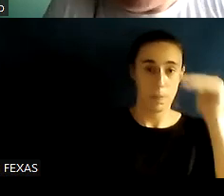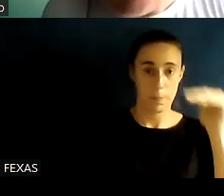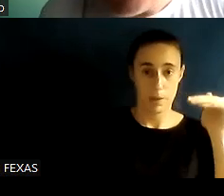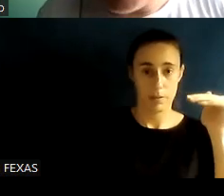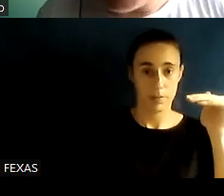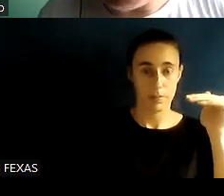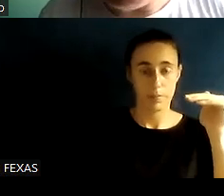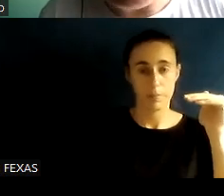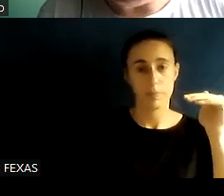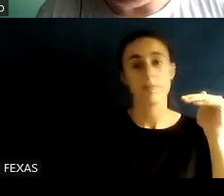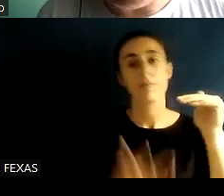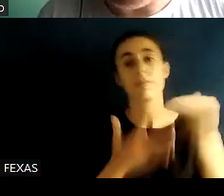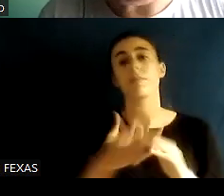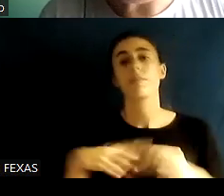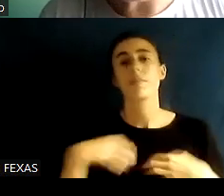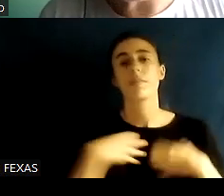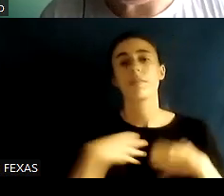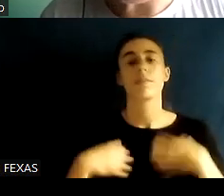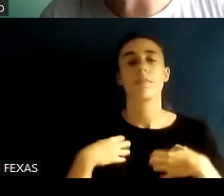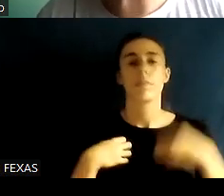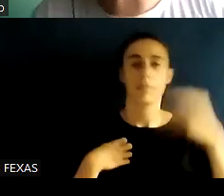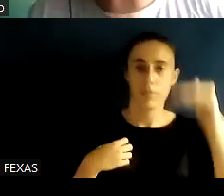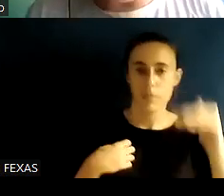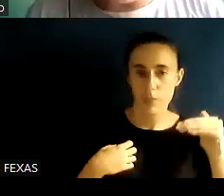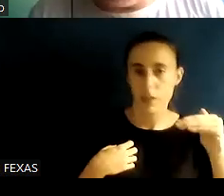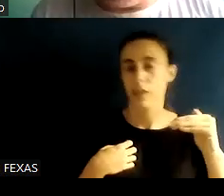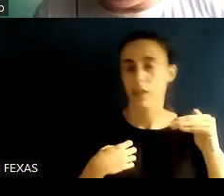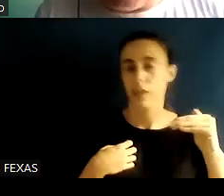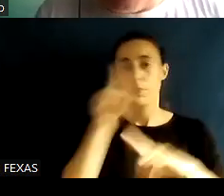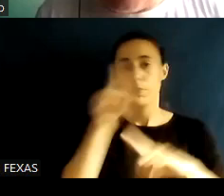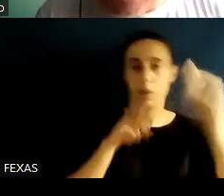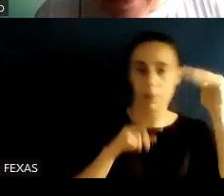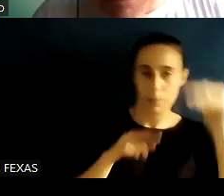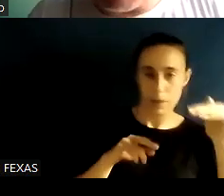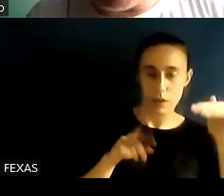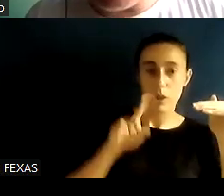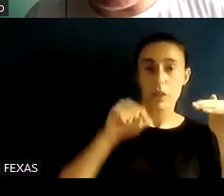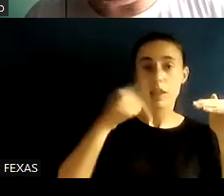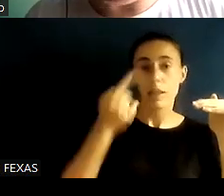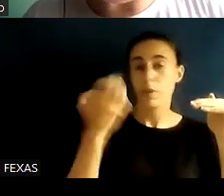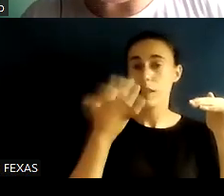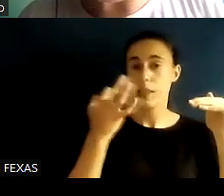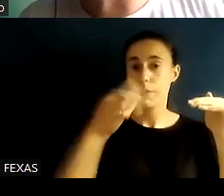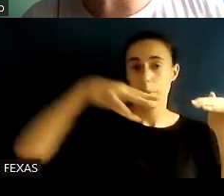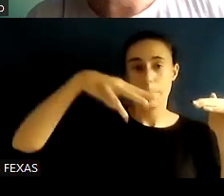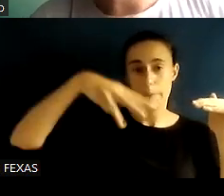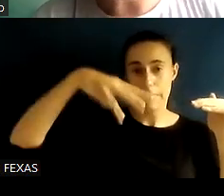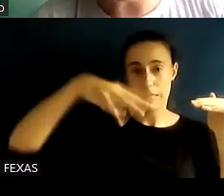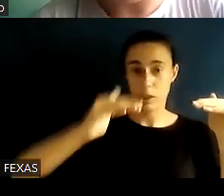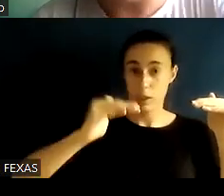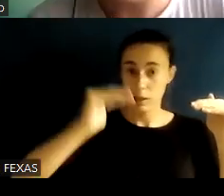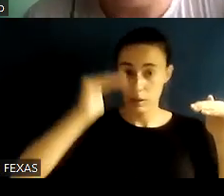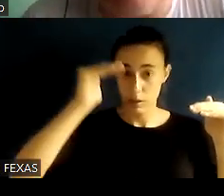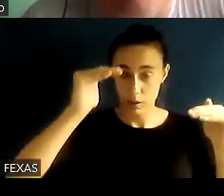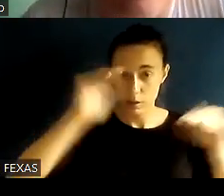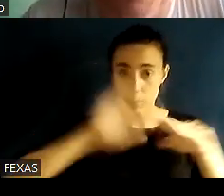tengamos por tanto menos irritabilidad, menos aceleración, menos alteración, y cuando llegue el punto en el que deba prevalecer la melatonina y conciliar el sueño, no